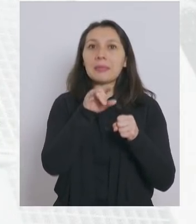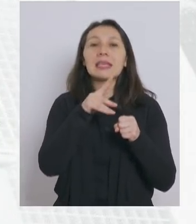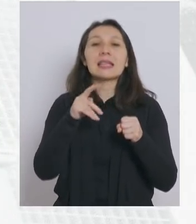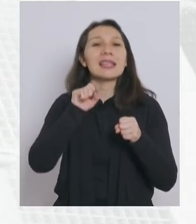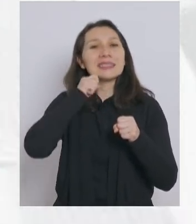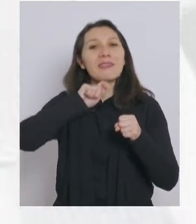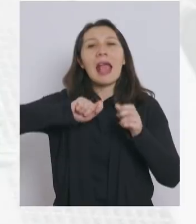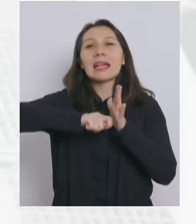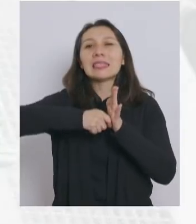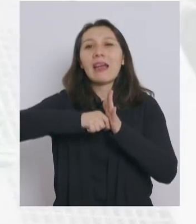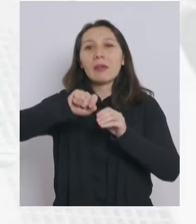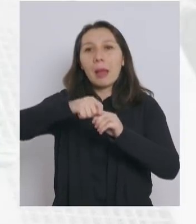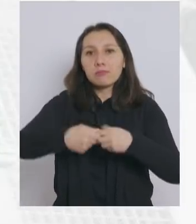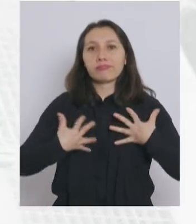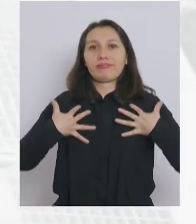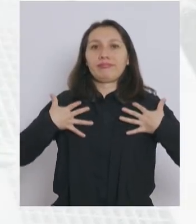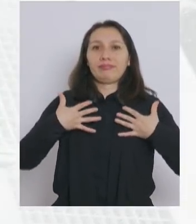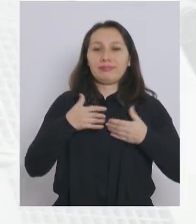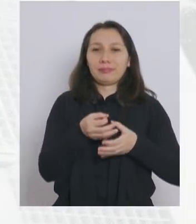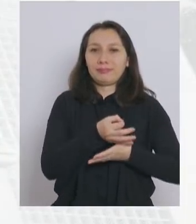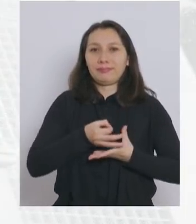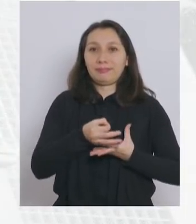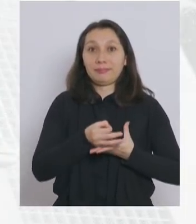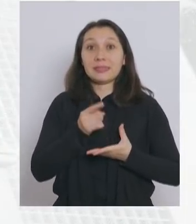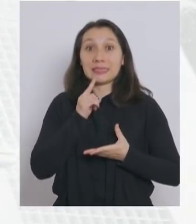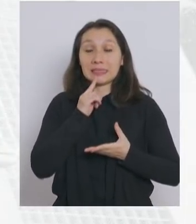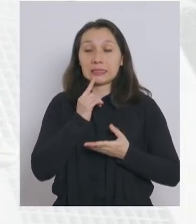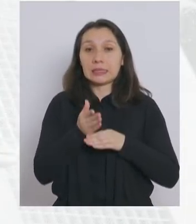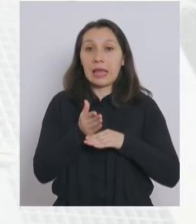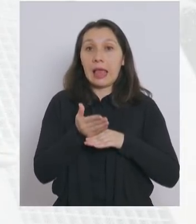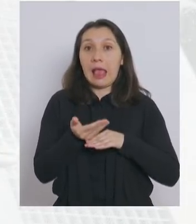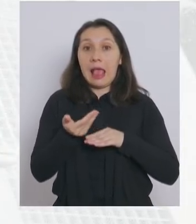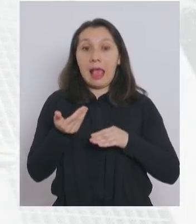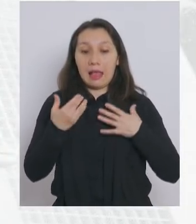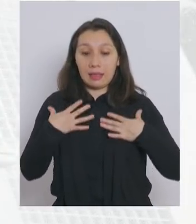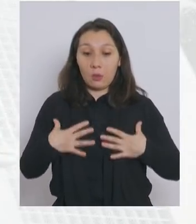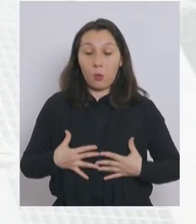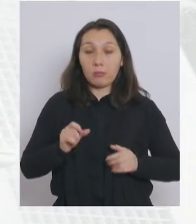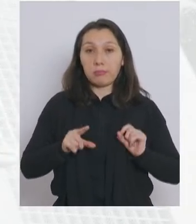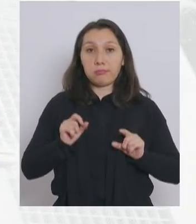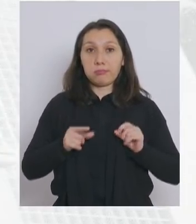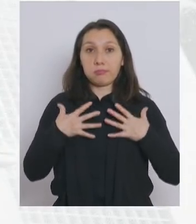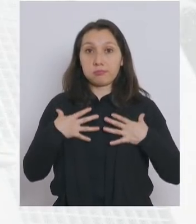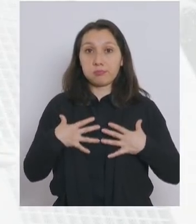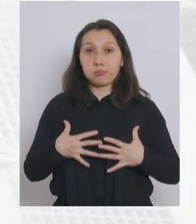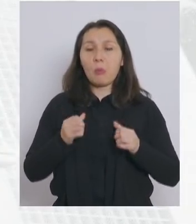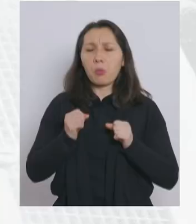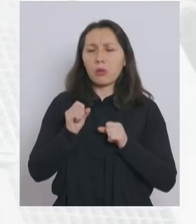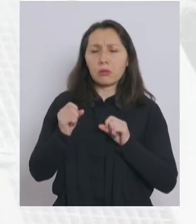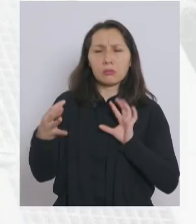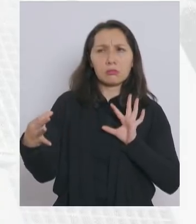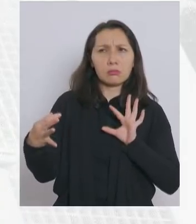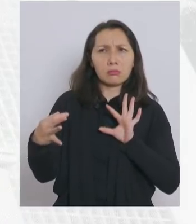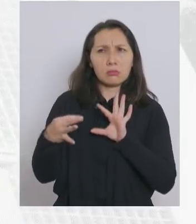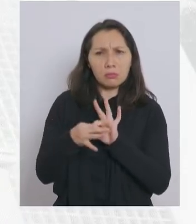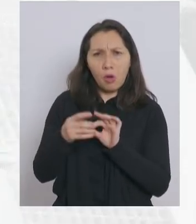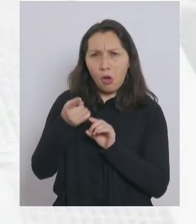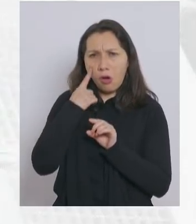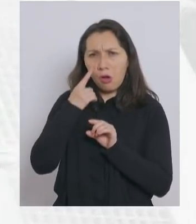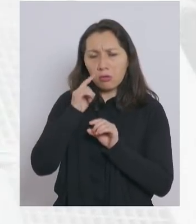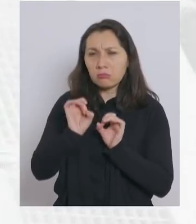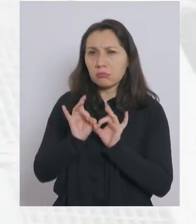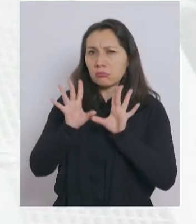para poder entrar a la célula. Como se produce la proteína Spike antes en nuestro organismo, nuestro sistema inmune puede reconocerla. Entonces, ante